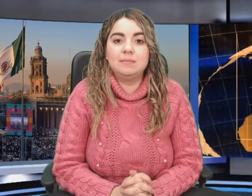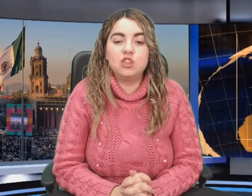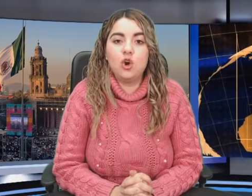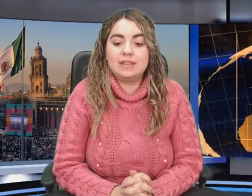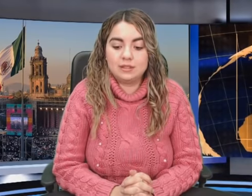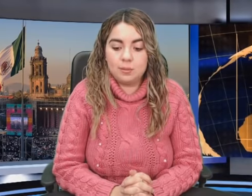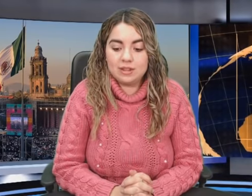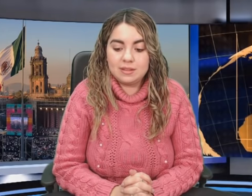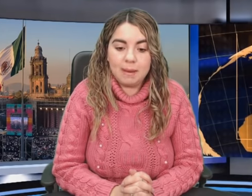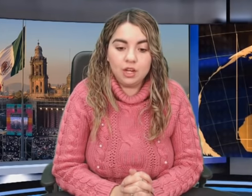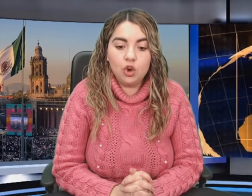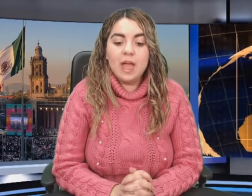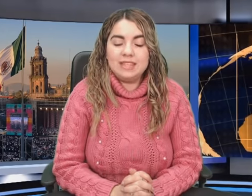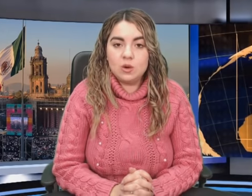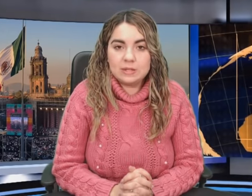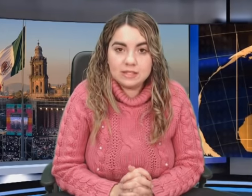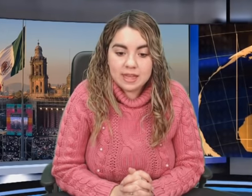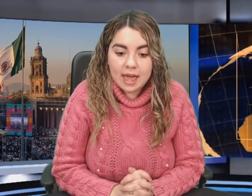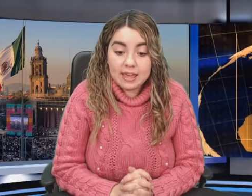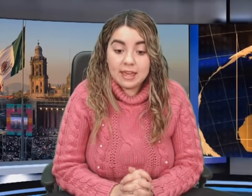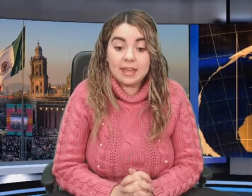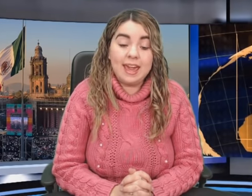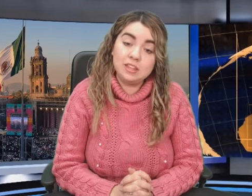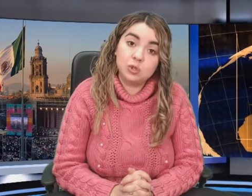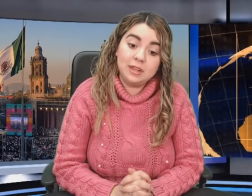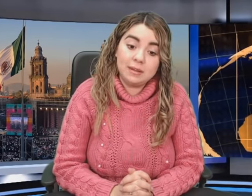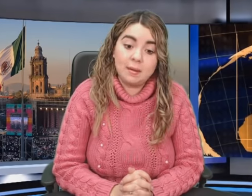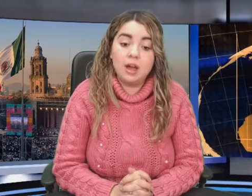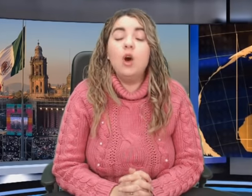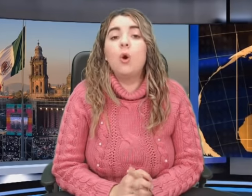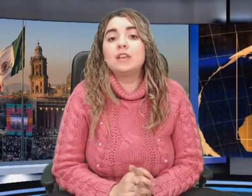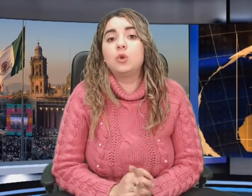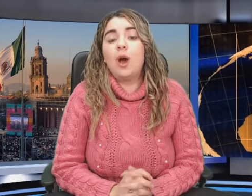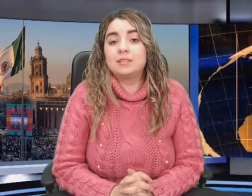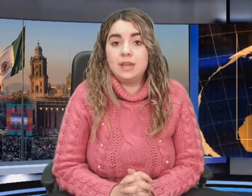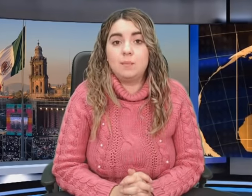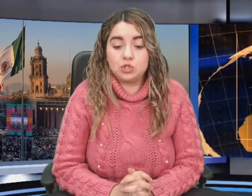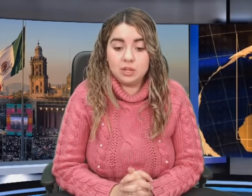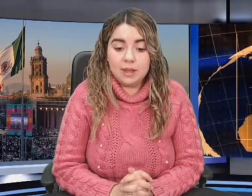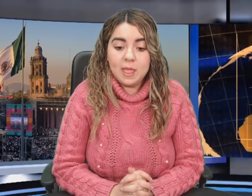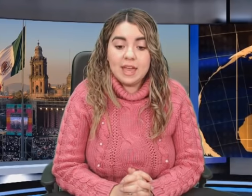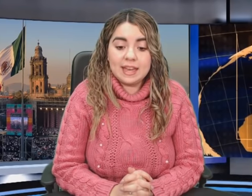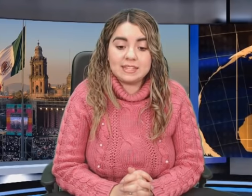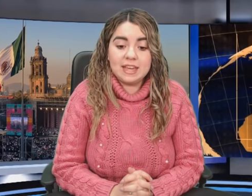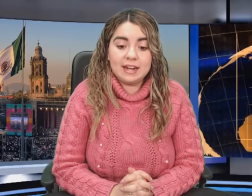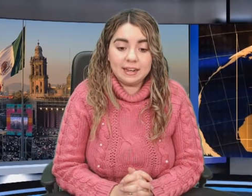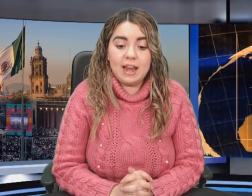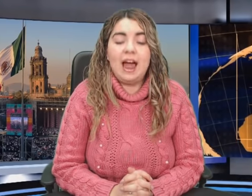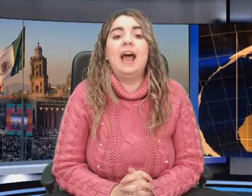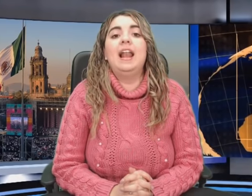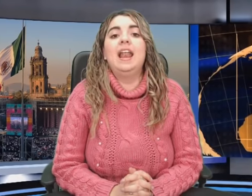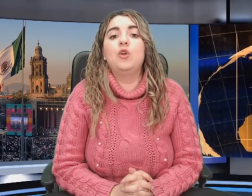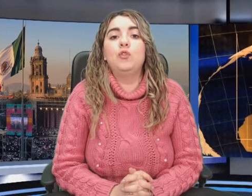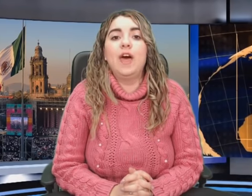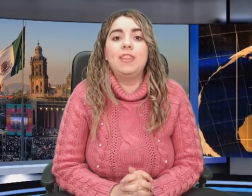este miedo, este temor, este pánico ya no existía, y que esto derivaba o esto hacía posible que se